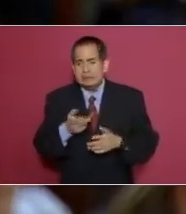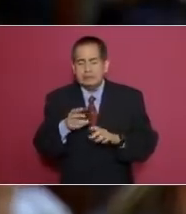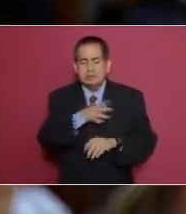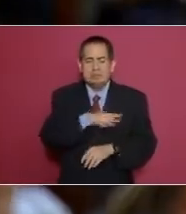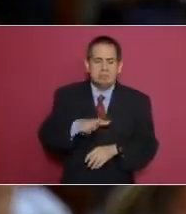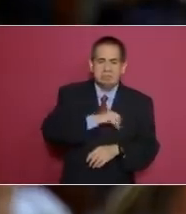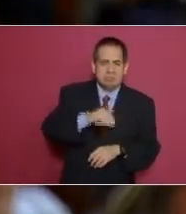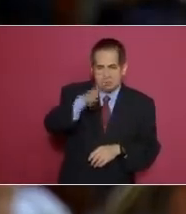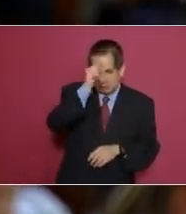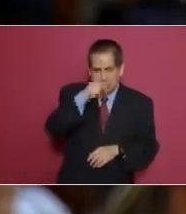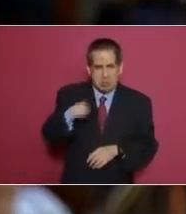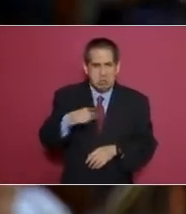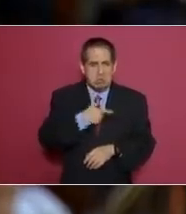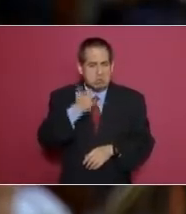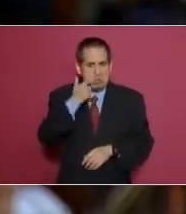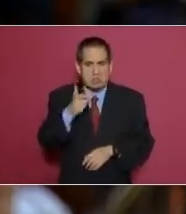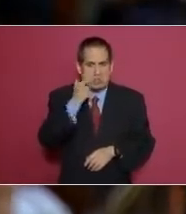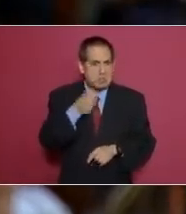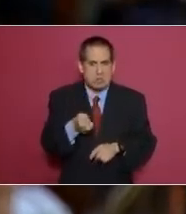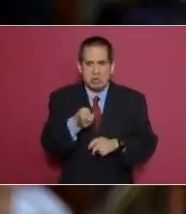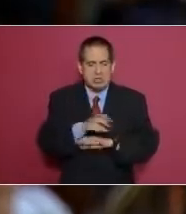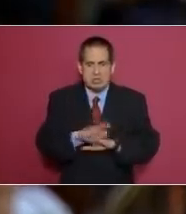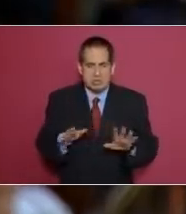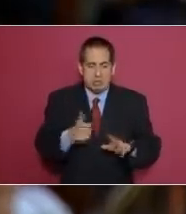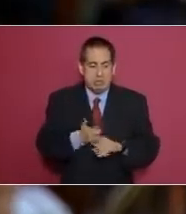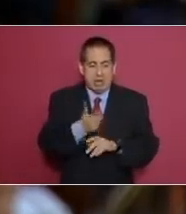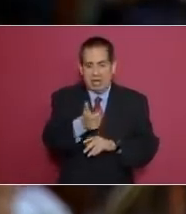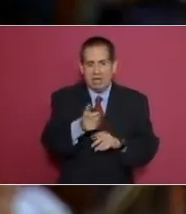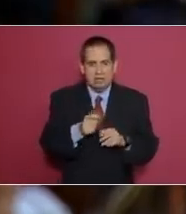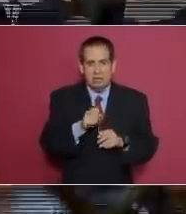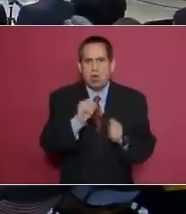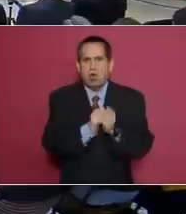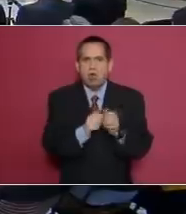rechazo a este sistema nuevo de pago.